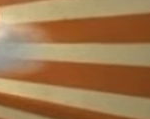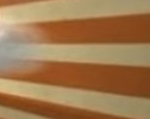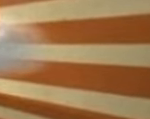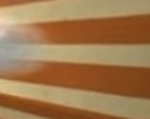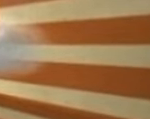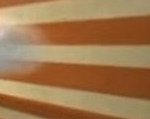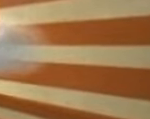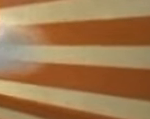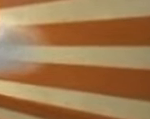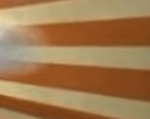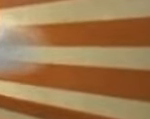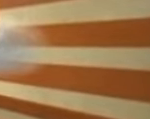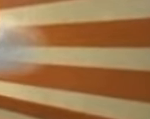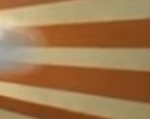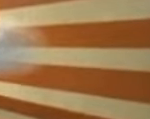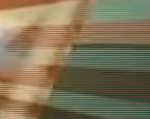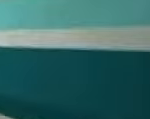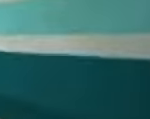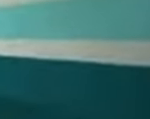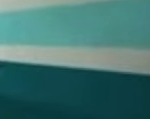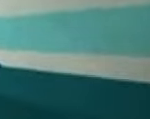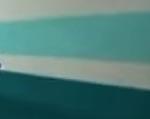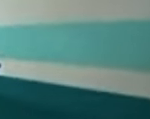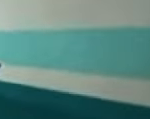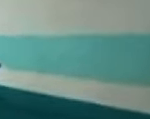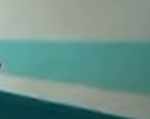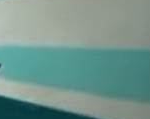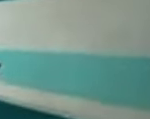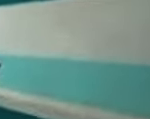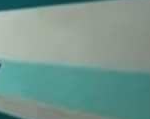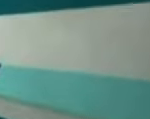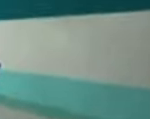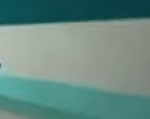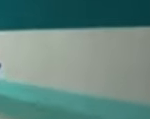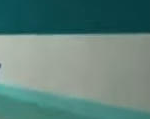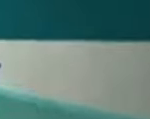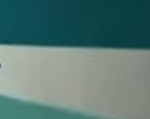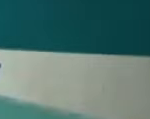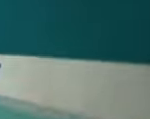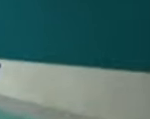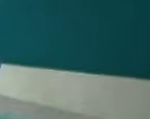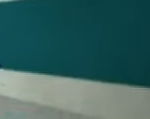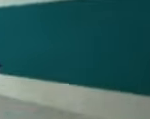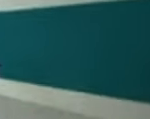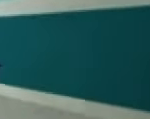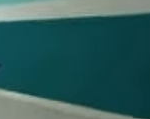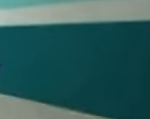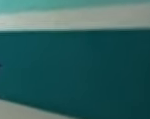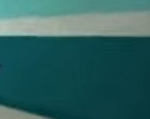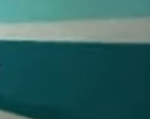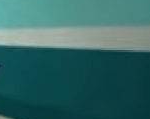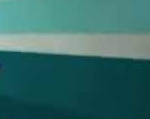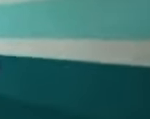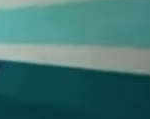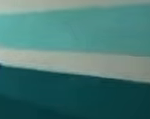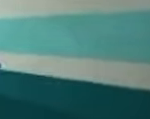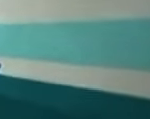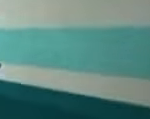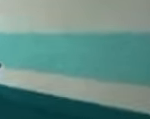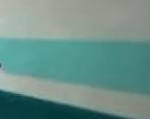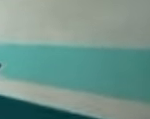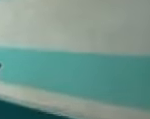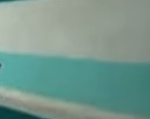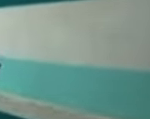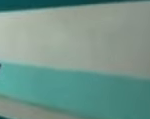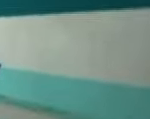olvido. Otra vez volvería a ser. Me sacaron de mi pueblo, ya abandoné mi casa